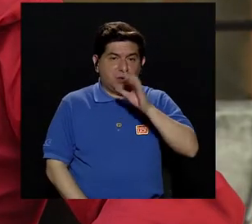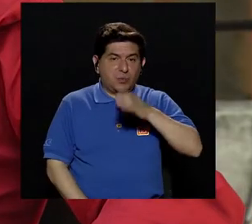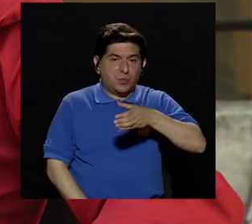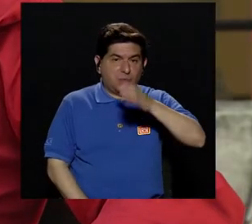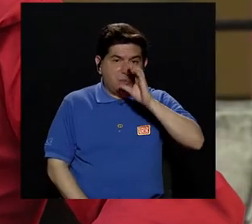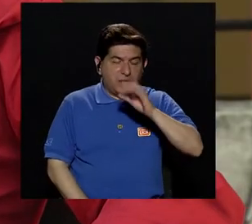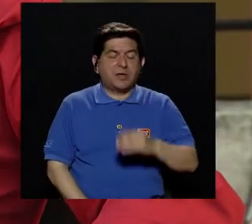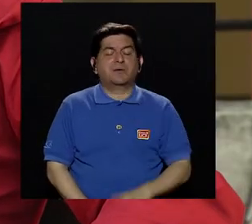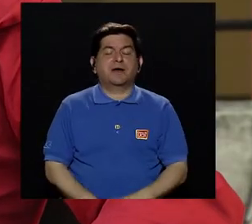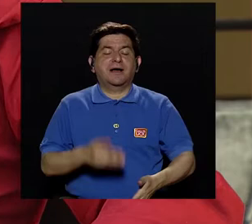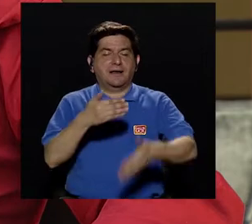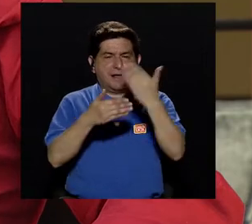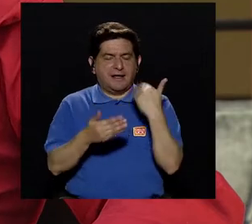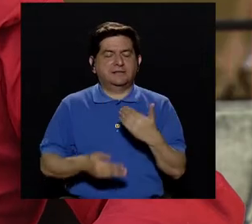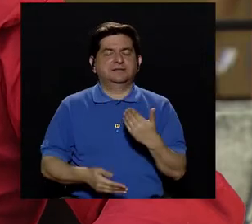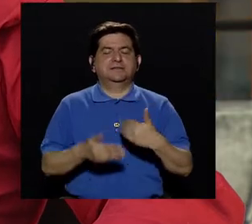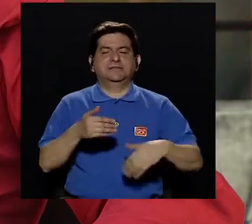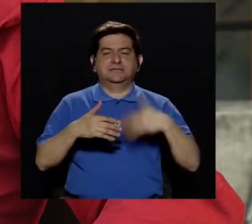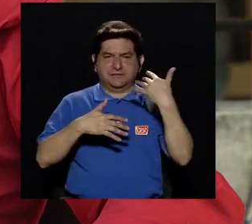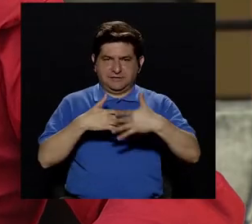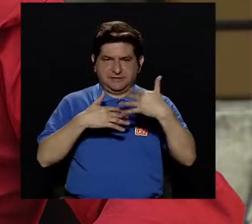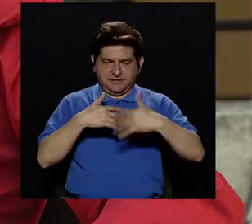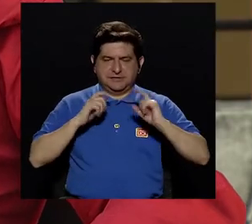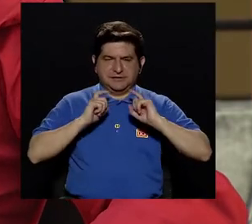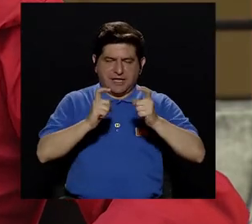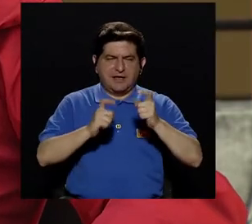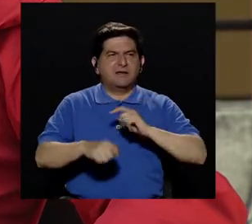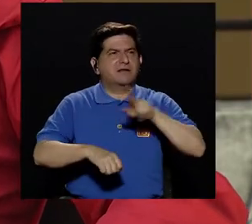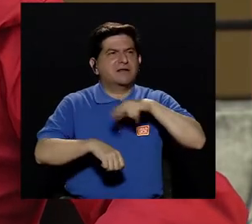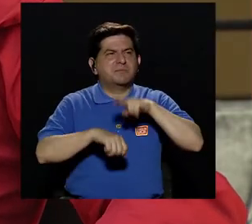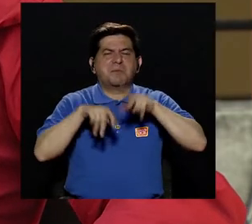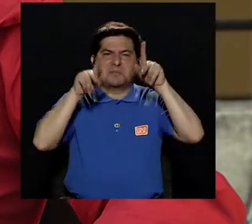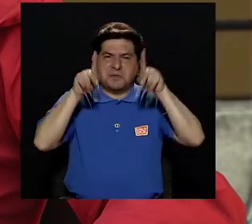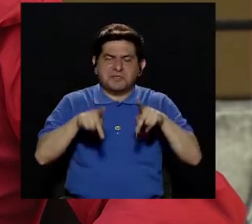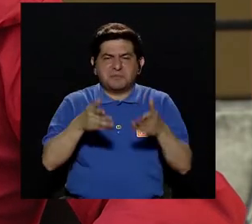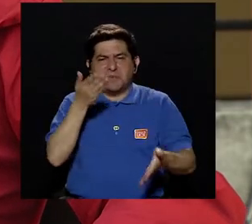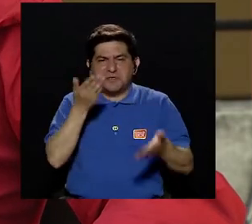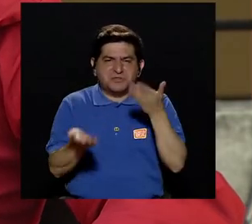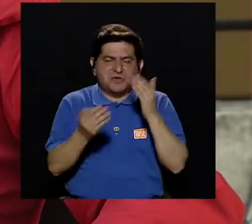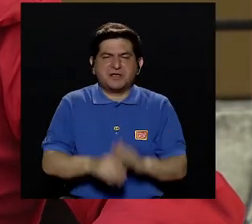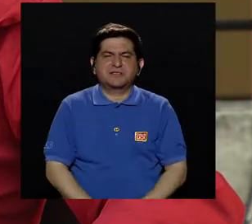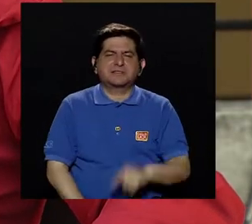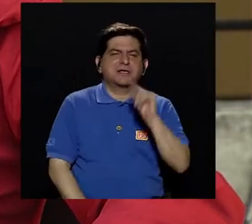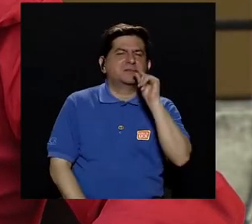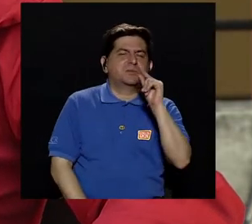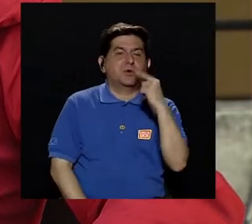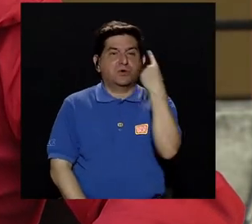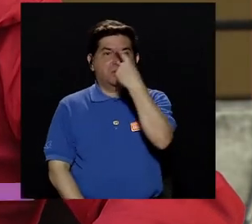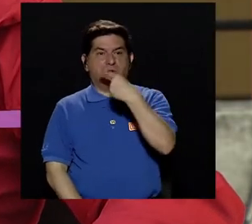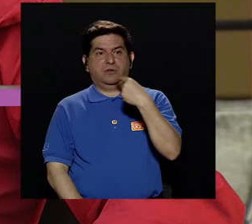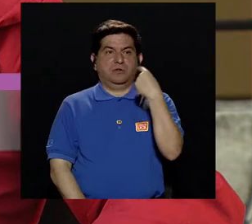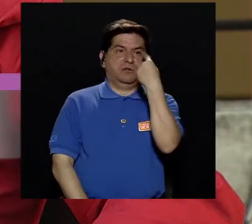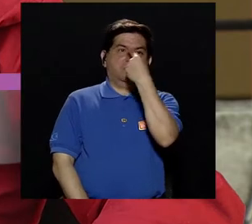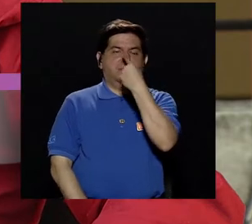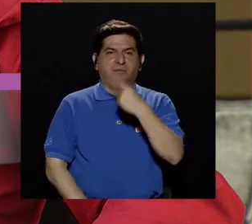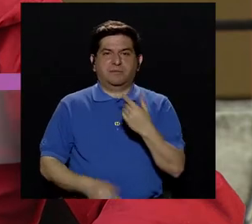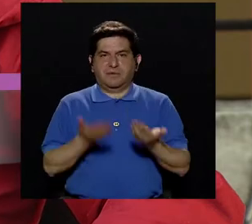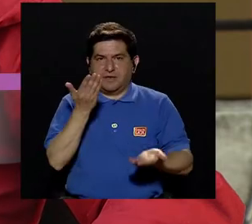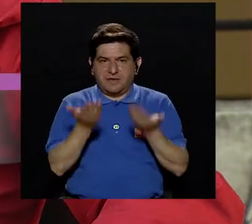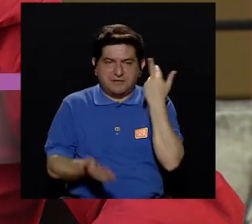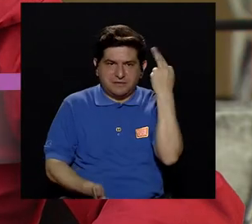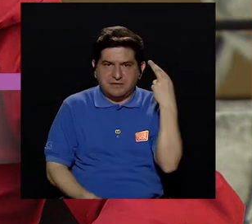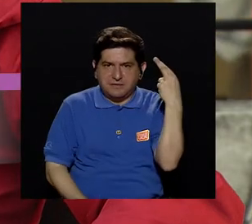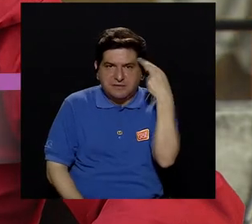antes, ¿verdad? Que tome bastantes líquidos. Generalmente podría ser que algunas personas experimenten unos ligeros mareos, que básicamente